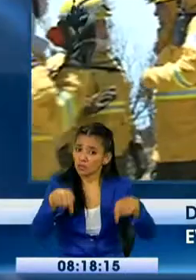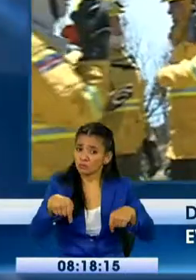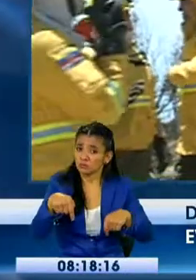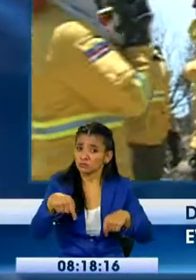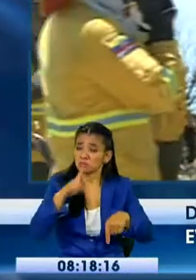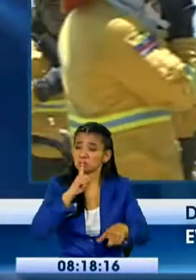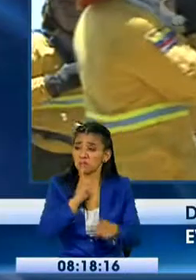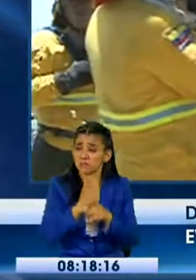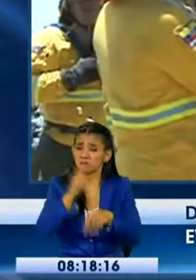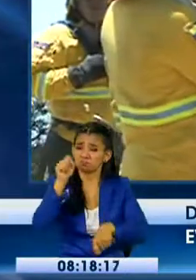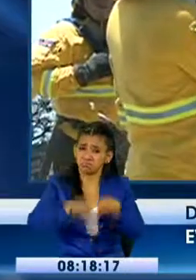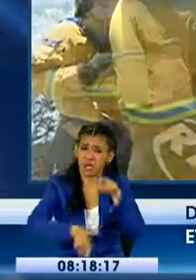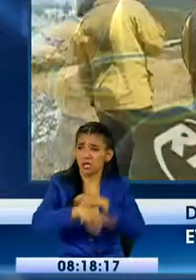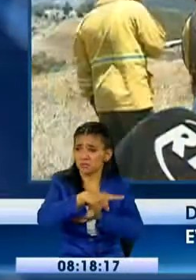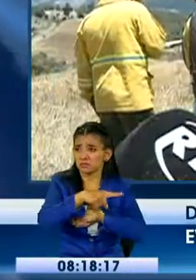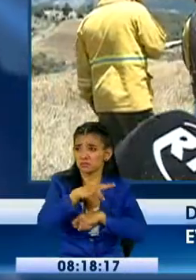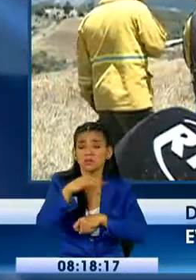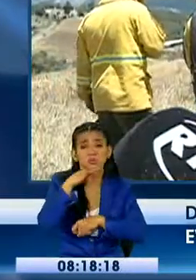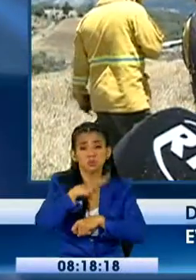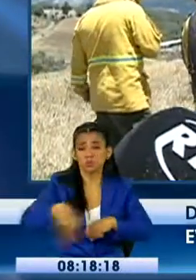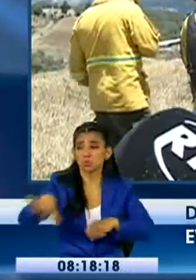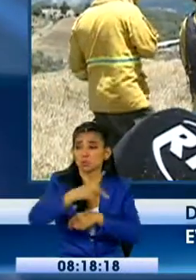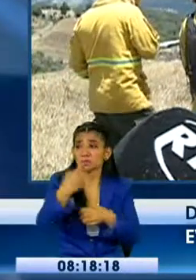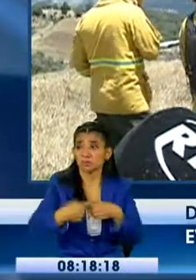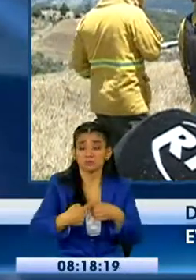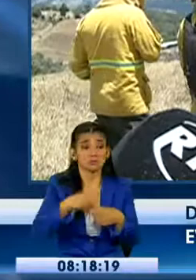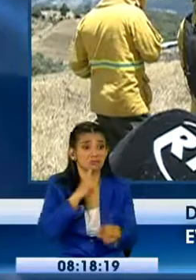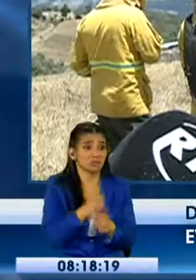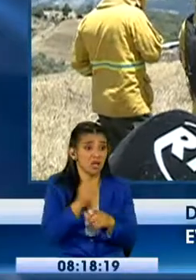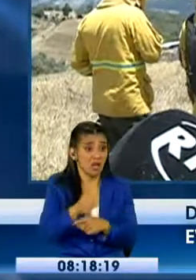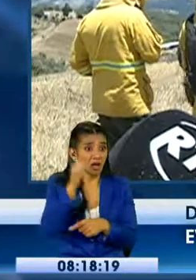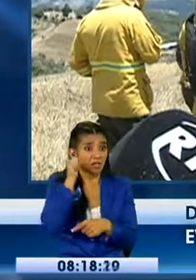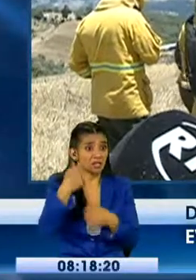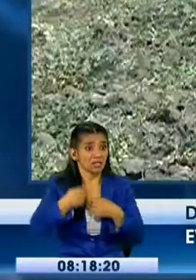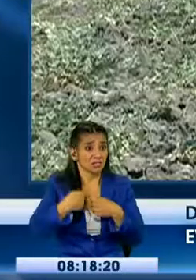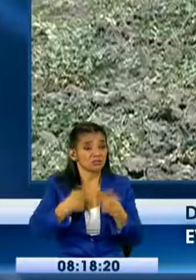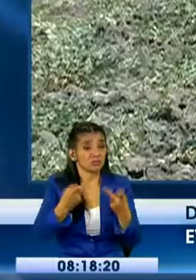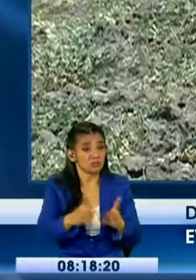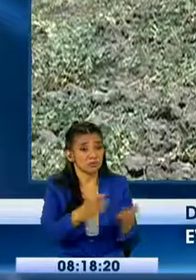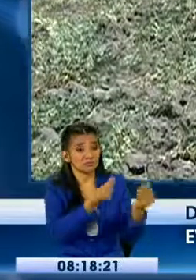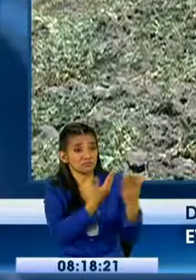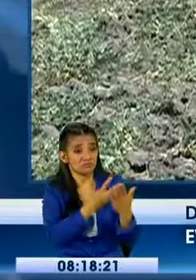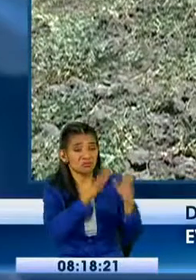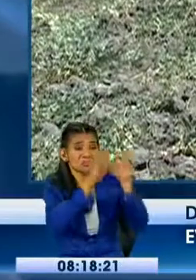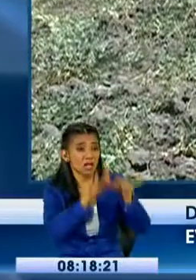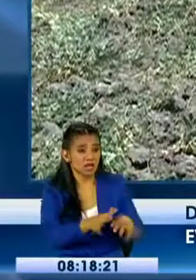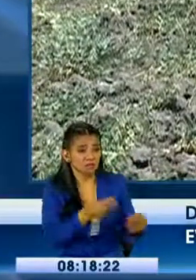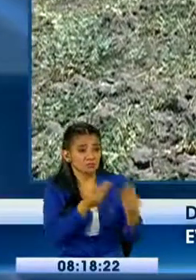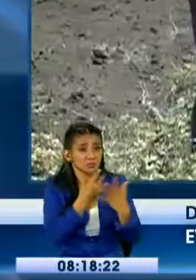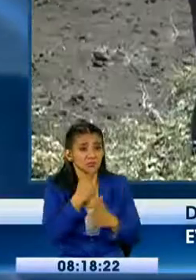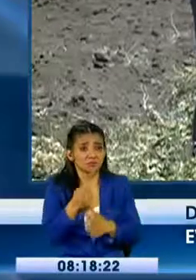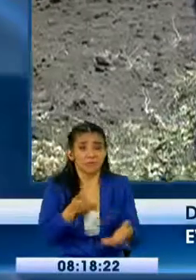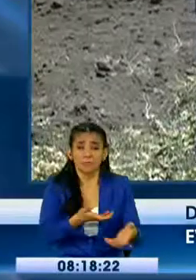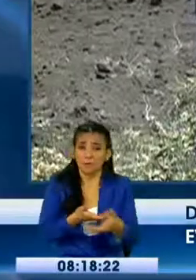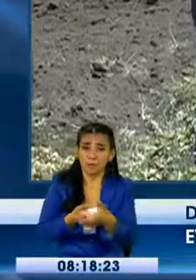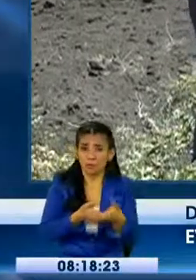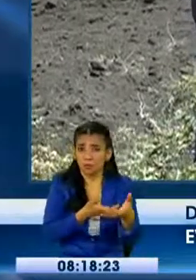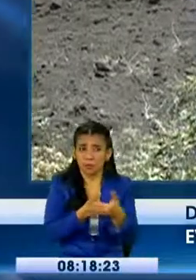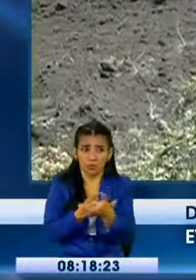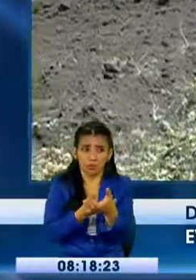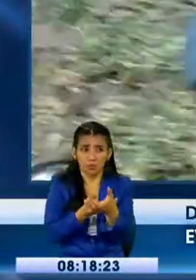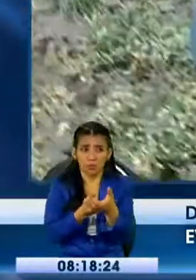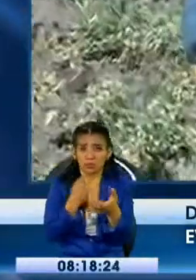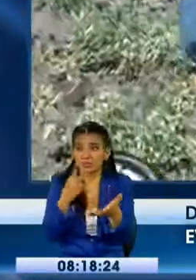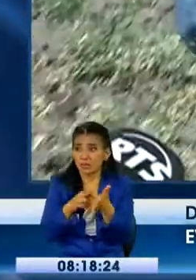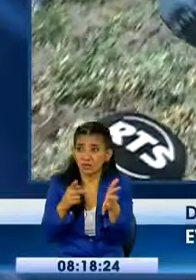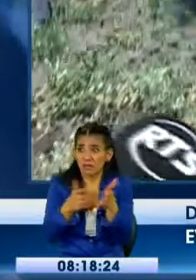Quito. A pesar de cómo vivimos ayer los incendios en Quito, nos comentaba también el secretario un poco para aclarar que los bomberos no han rebasado su